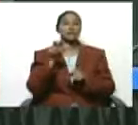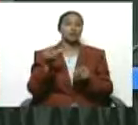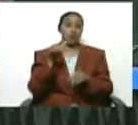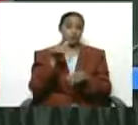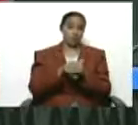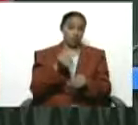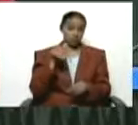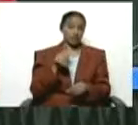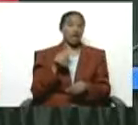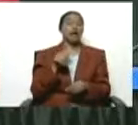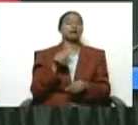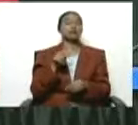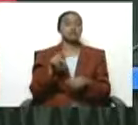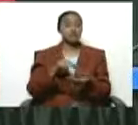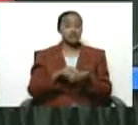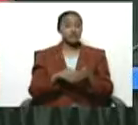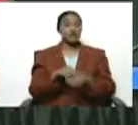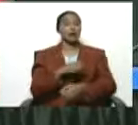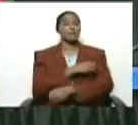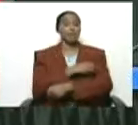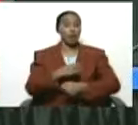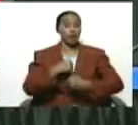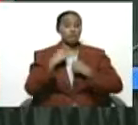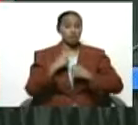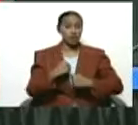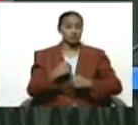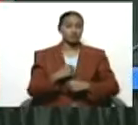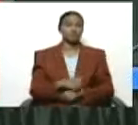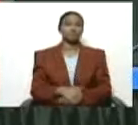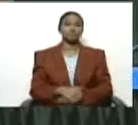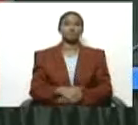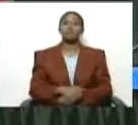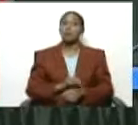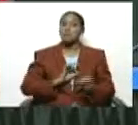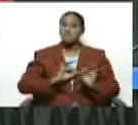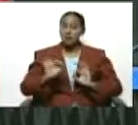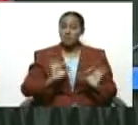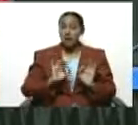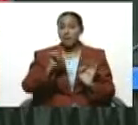Una gran fuerza organizada, preparada.